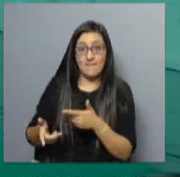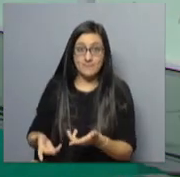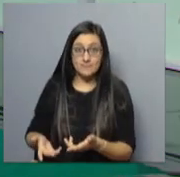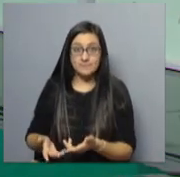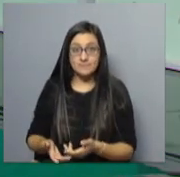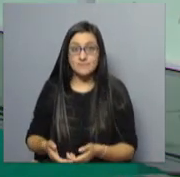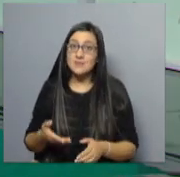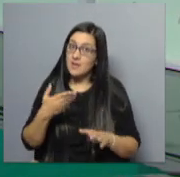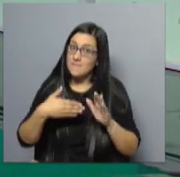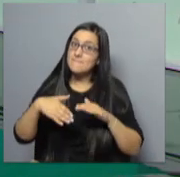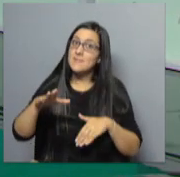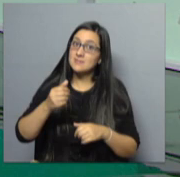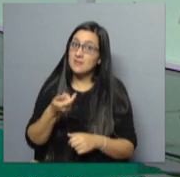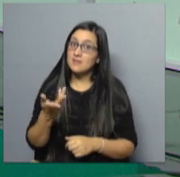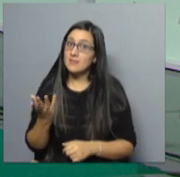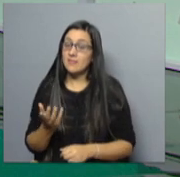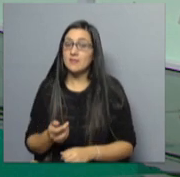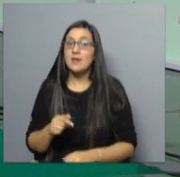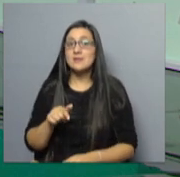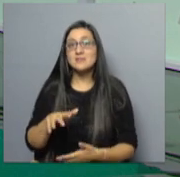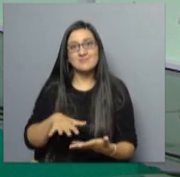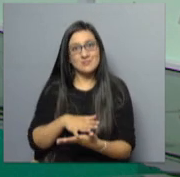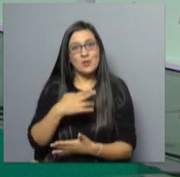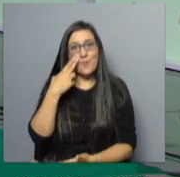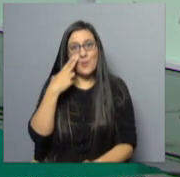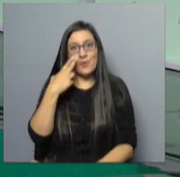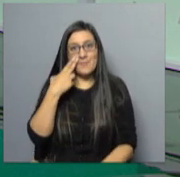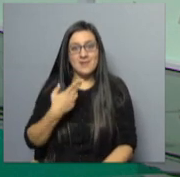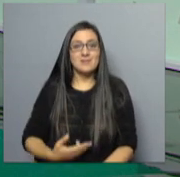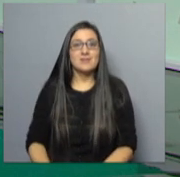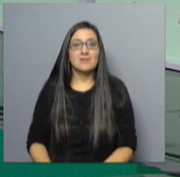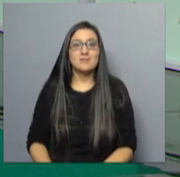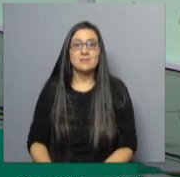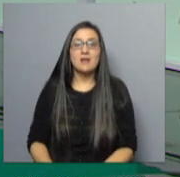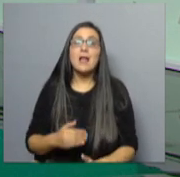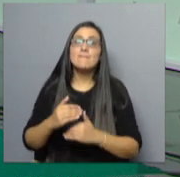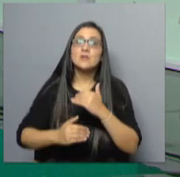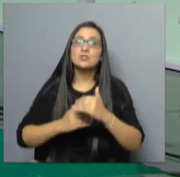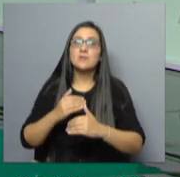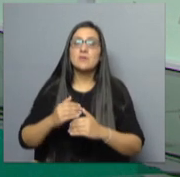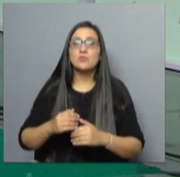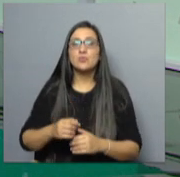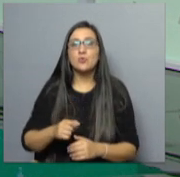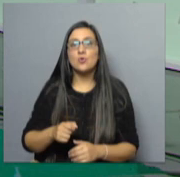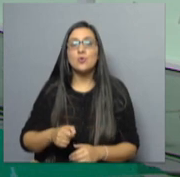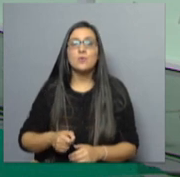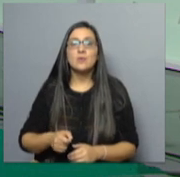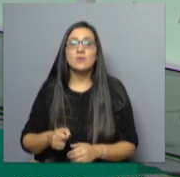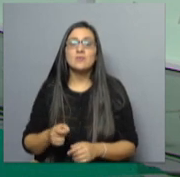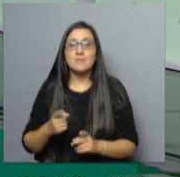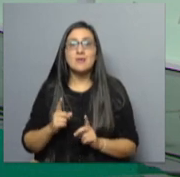ahí entramos en una zona en esa zona problemática en torno al procedimiento a la justificación a la